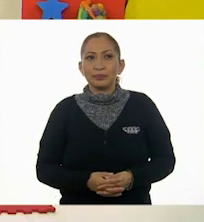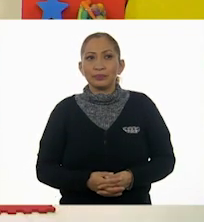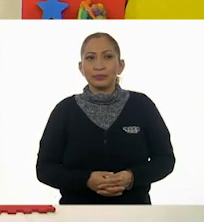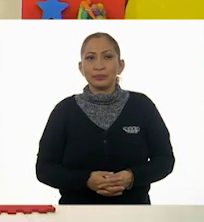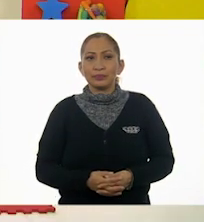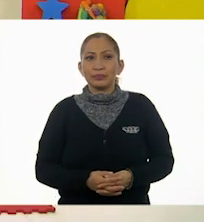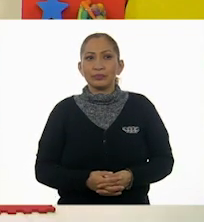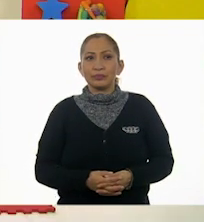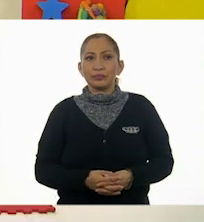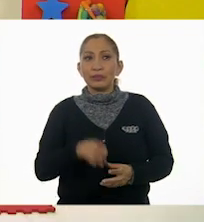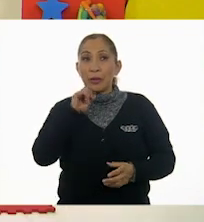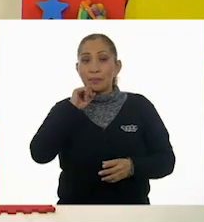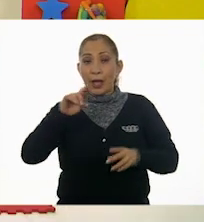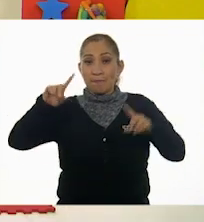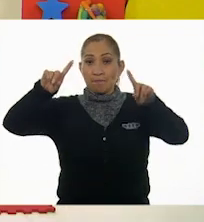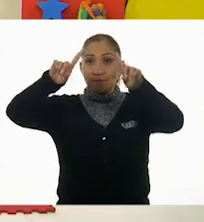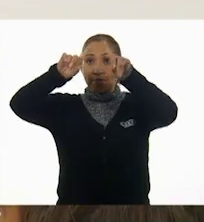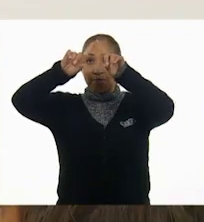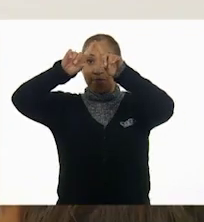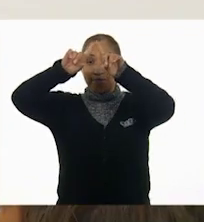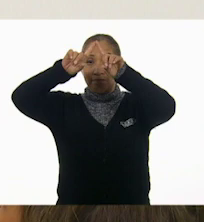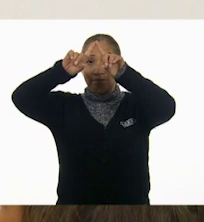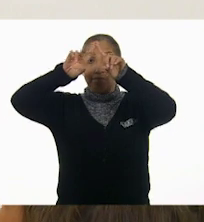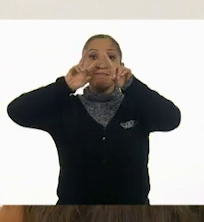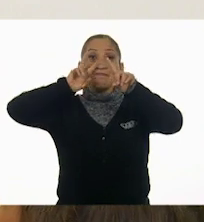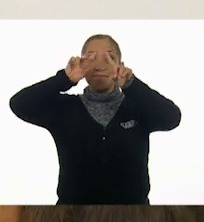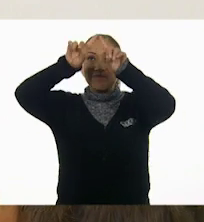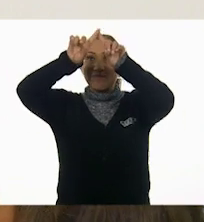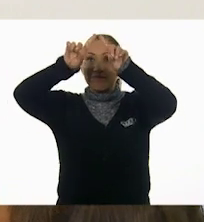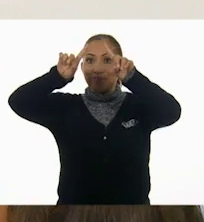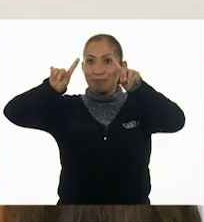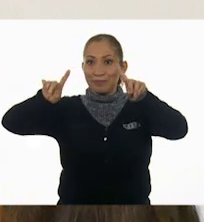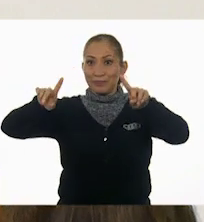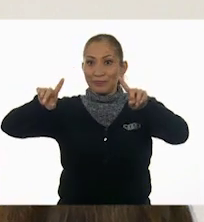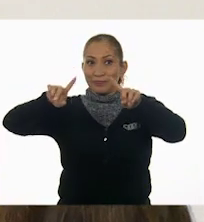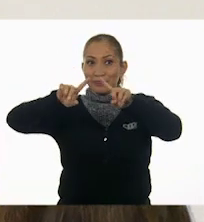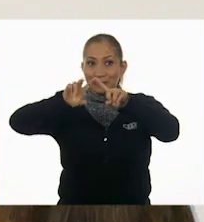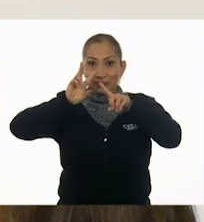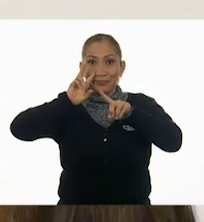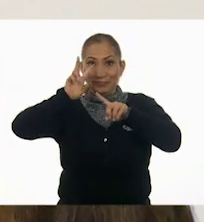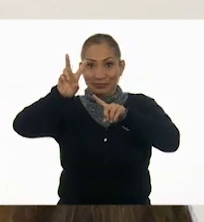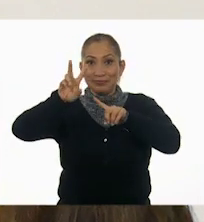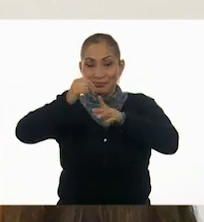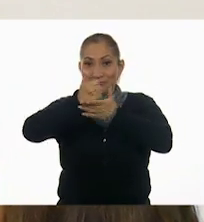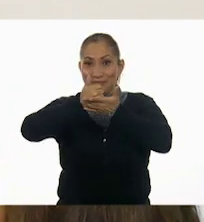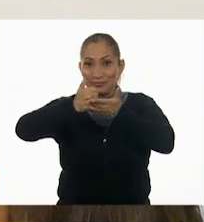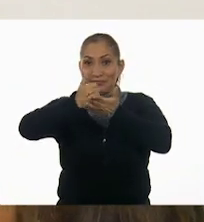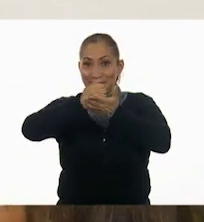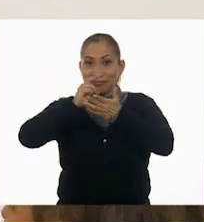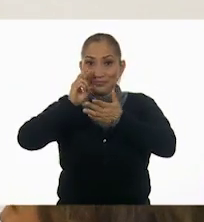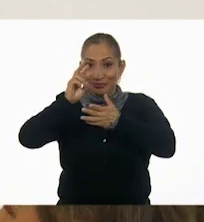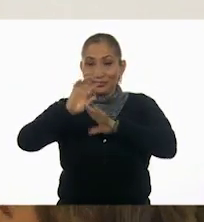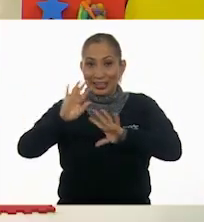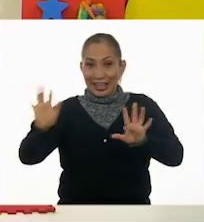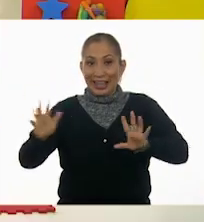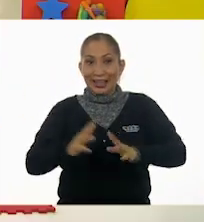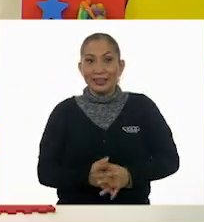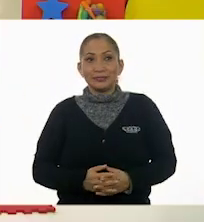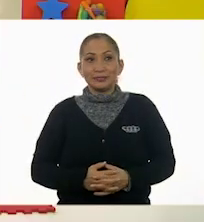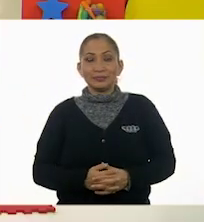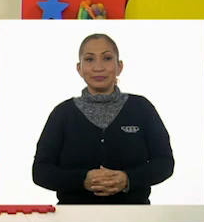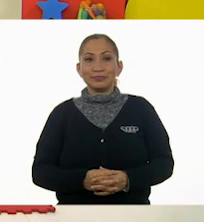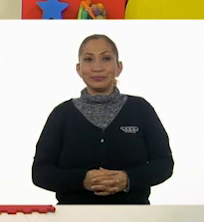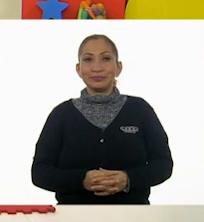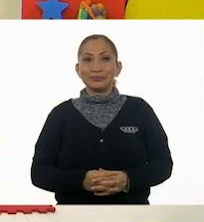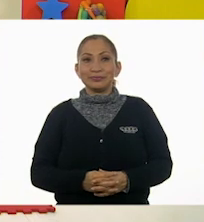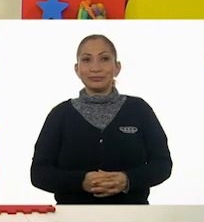Esta, aquí la punta. Ahí está el triángulo. Otra punta. Ahí está el triángulo. Sí, ya nos está saliendo. ¿Quieres la empresa? Sí.